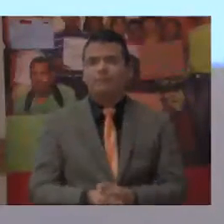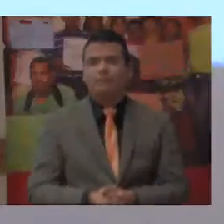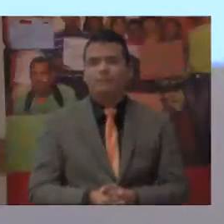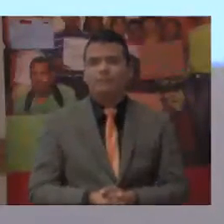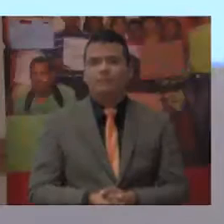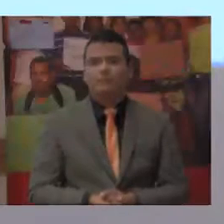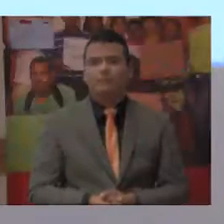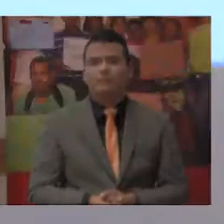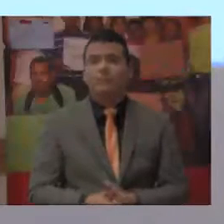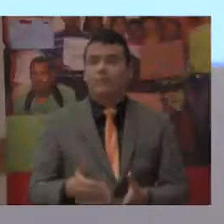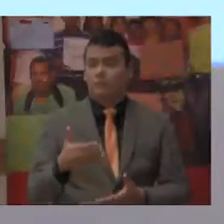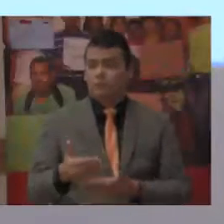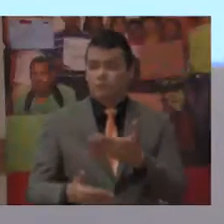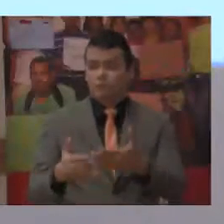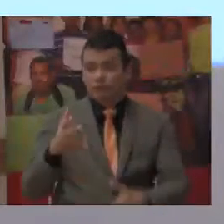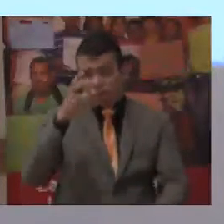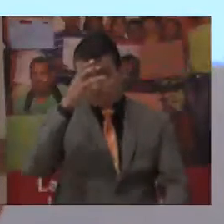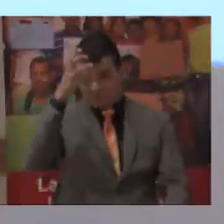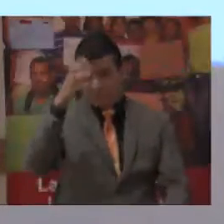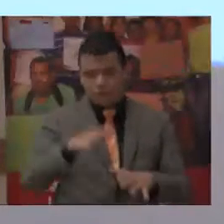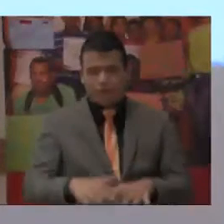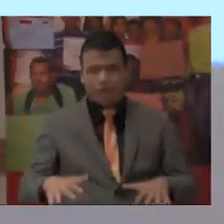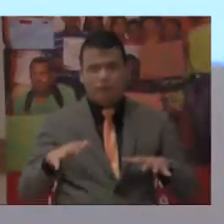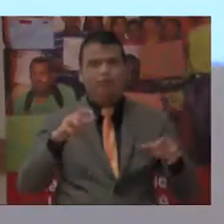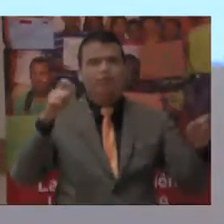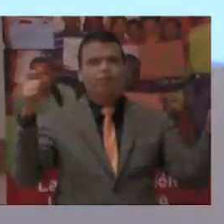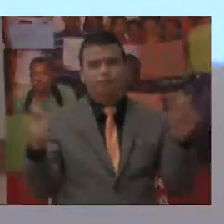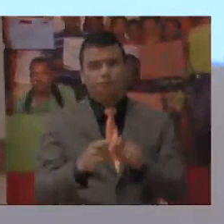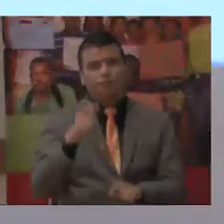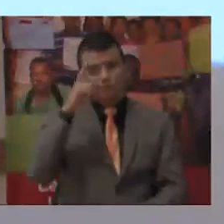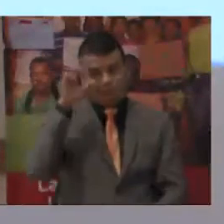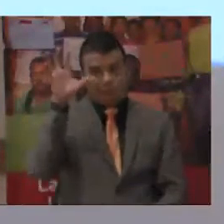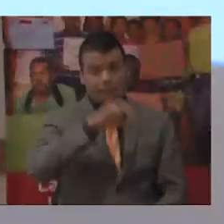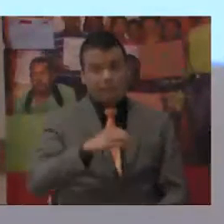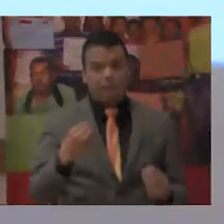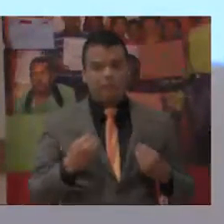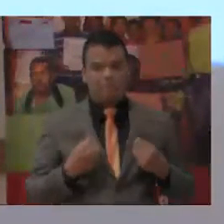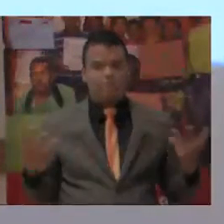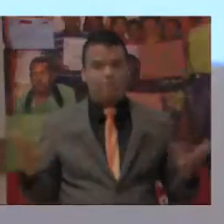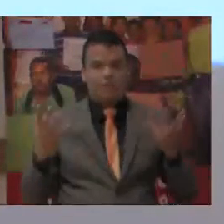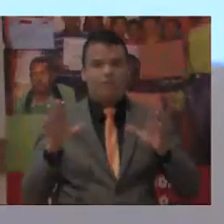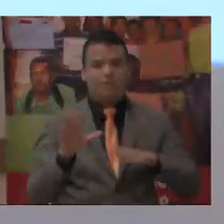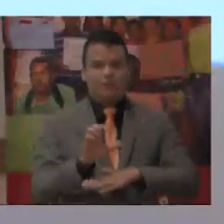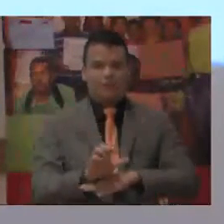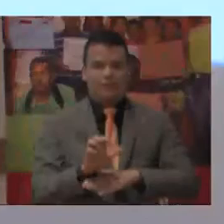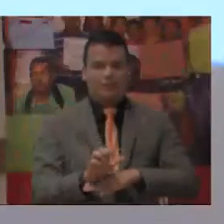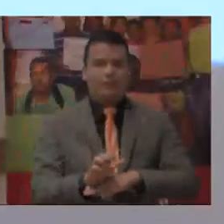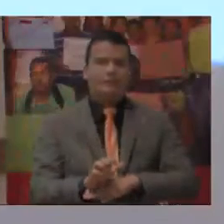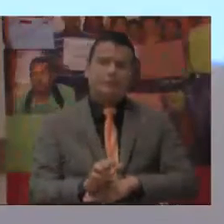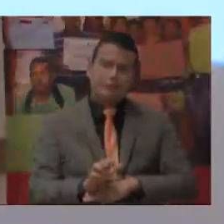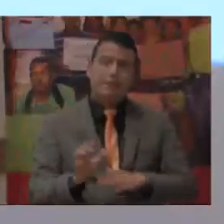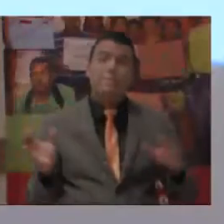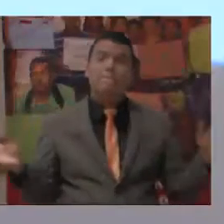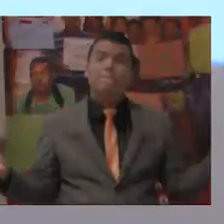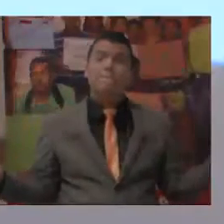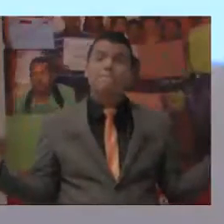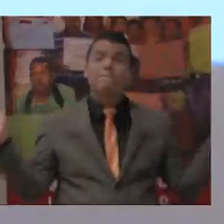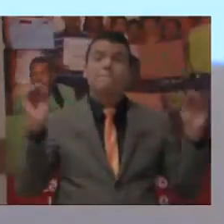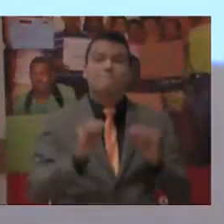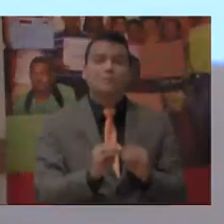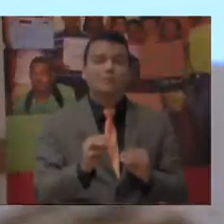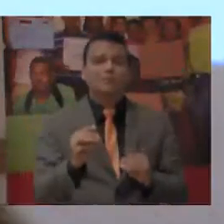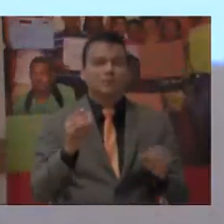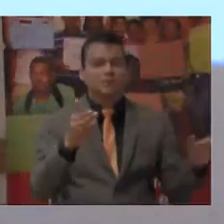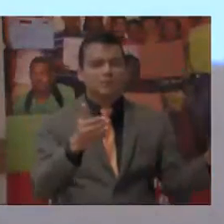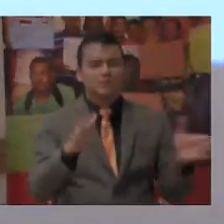se ha cambiado el concepto de territorio para entenderlo como un ente vivo, pero de igual manera se ha entendido los planes de